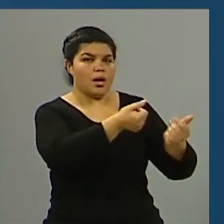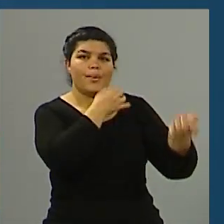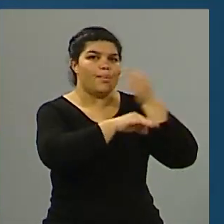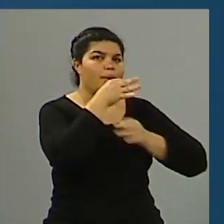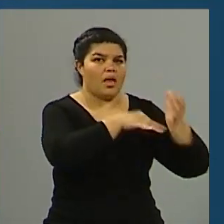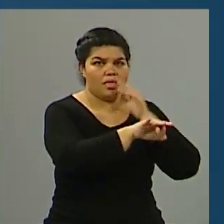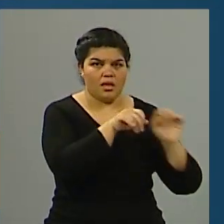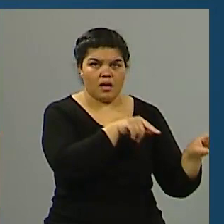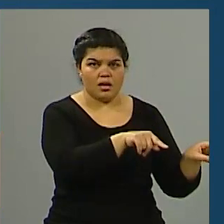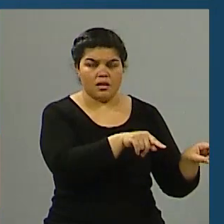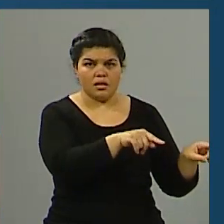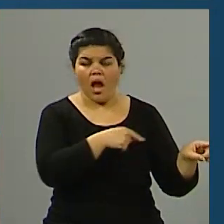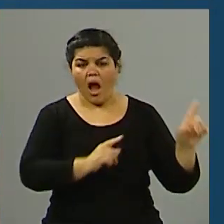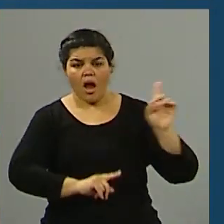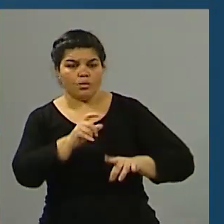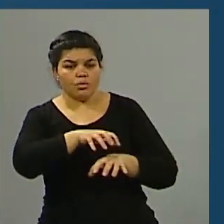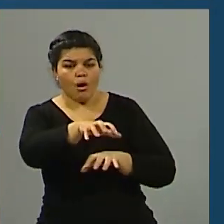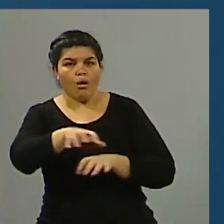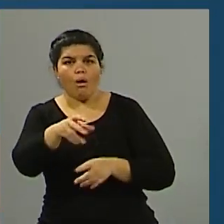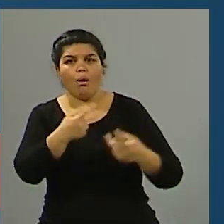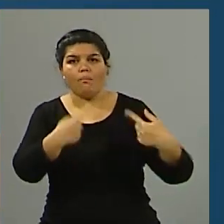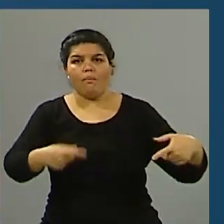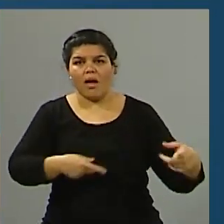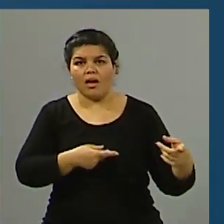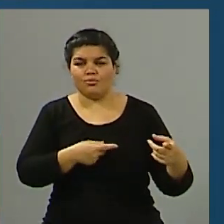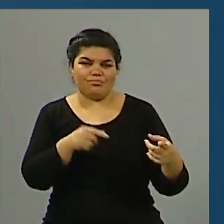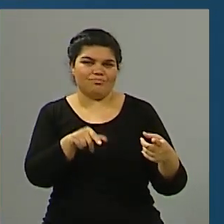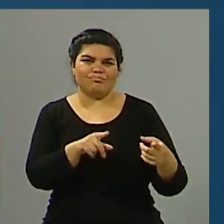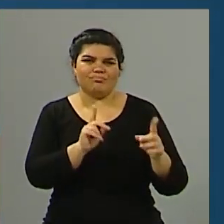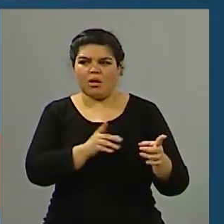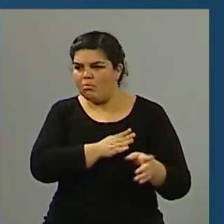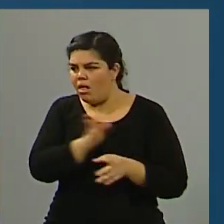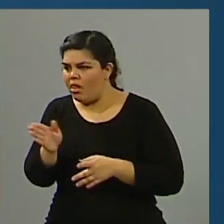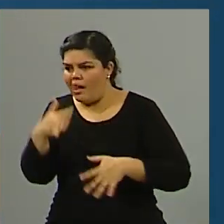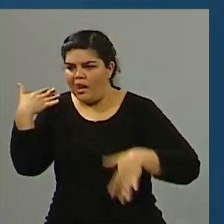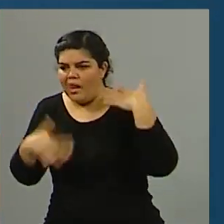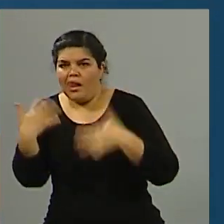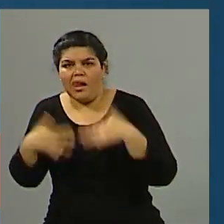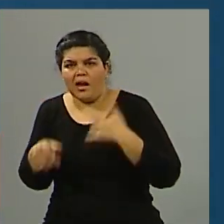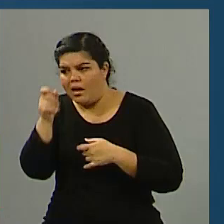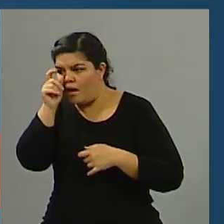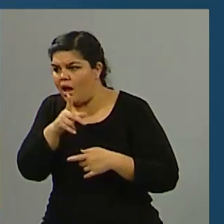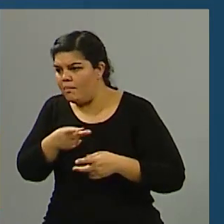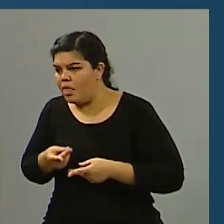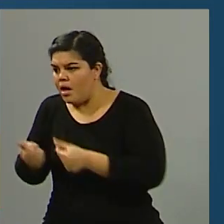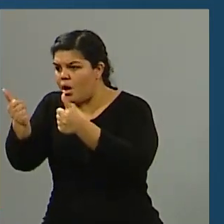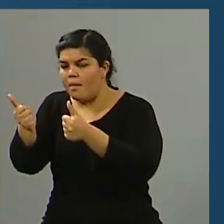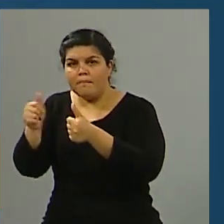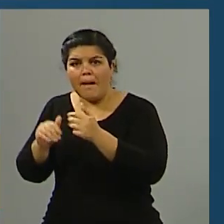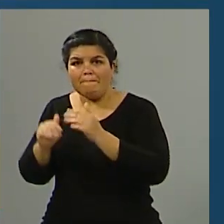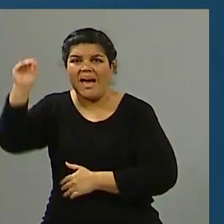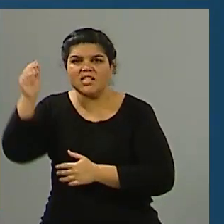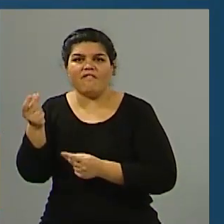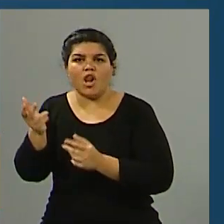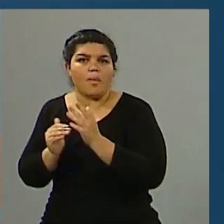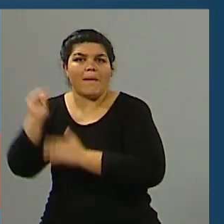café y lo pagaron 1.370 pesos de costo. A eso la rentabilidad y hay una dispersión de precios bárbaras. Hace 3